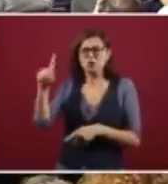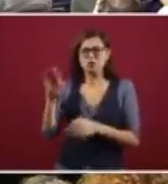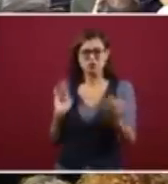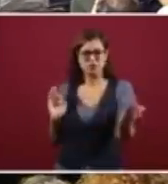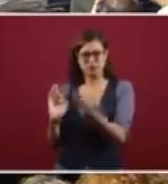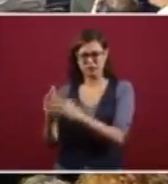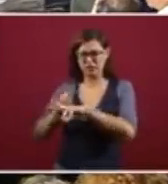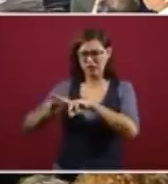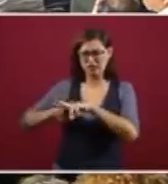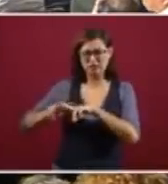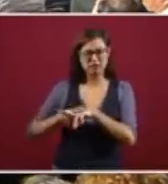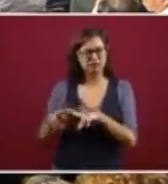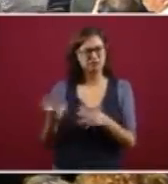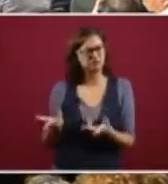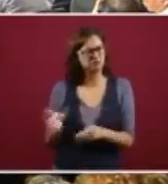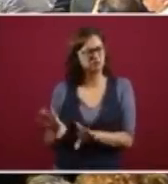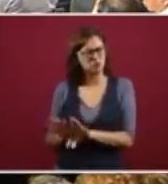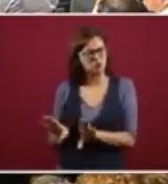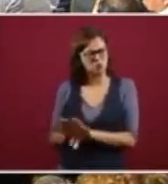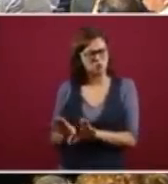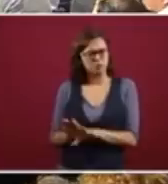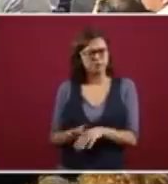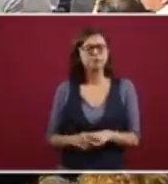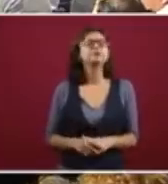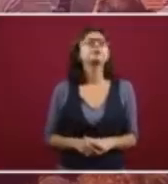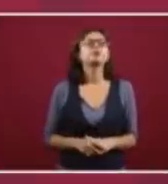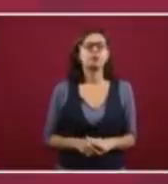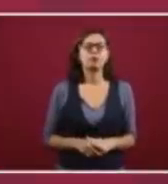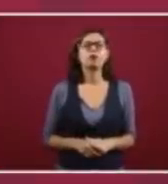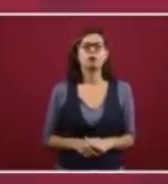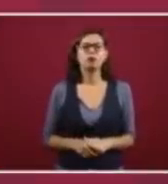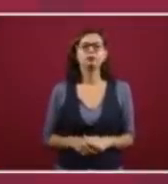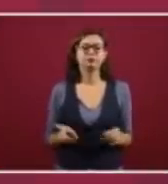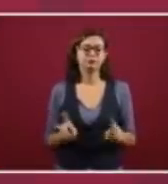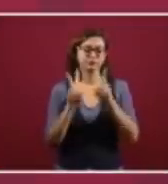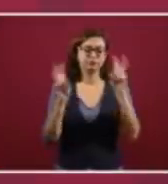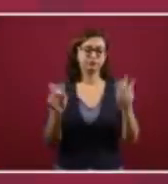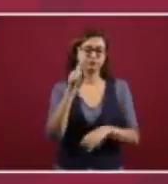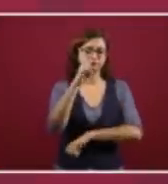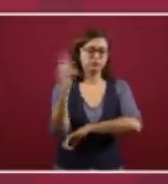Santa Lucía ya está resolviendo el Poder Judicial,